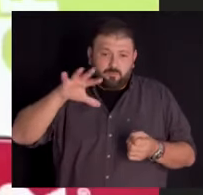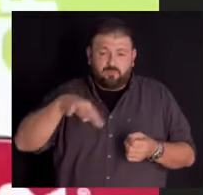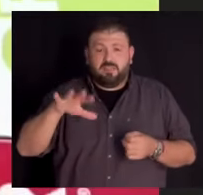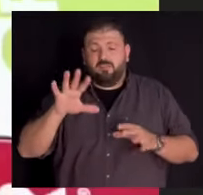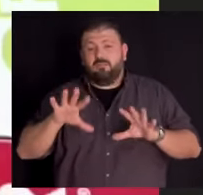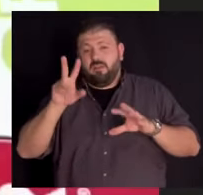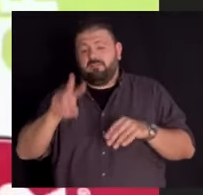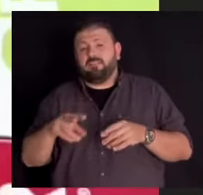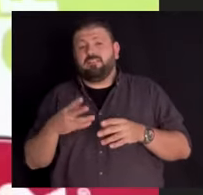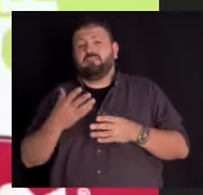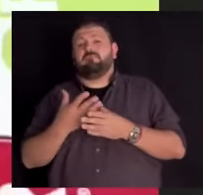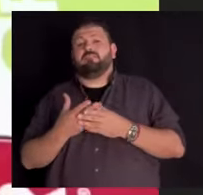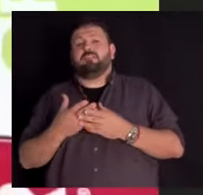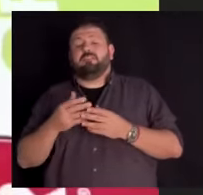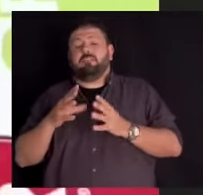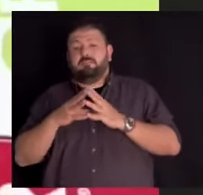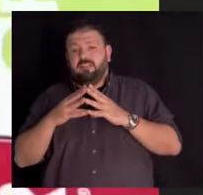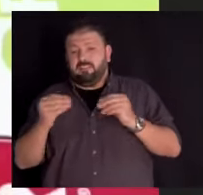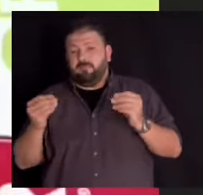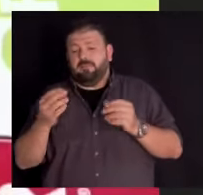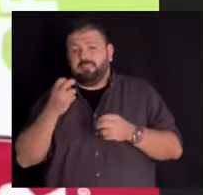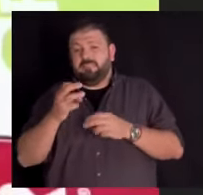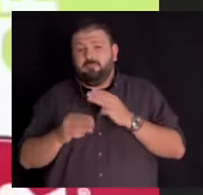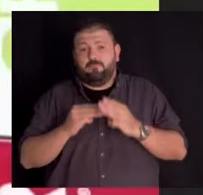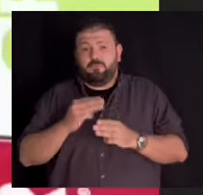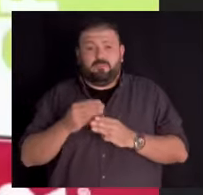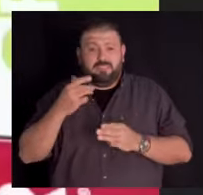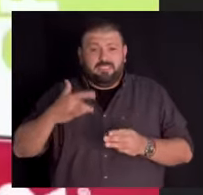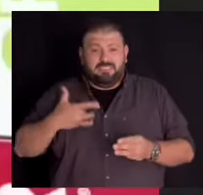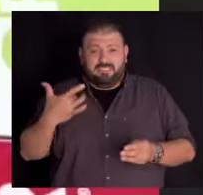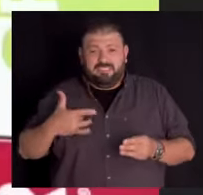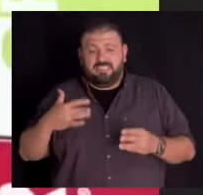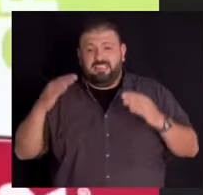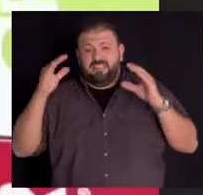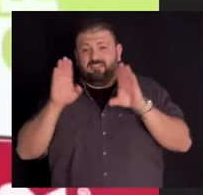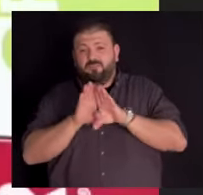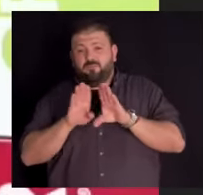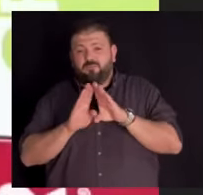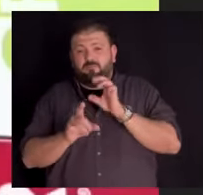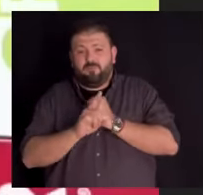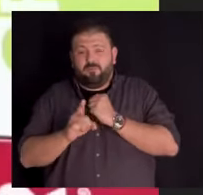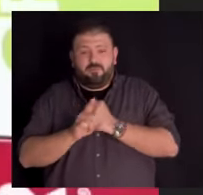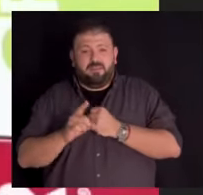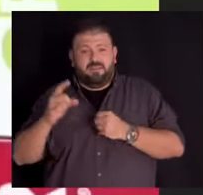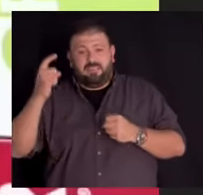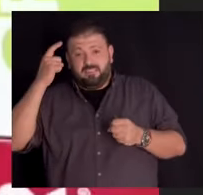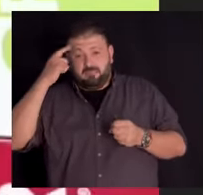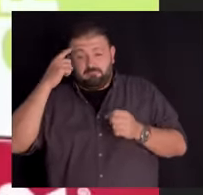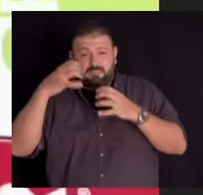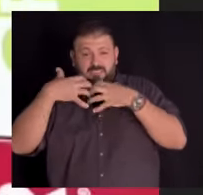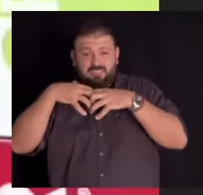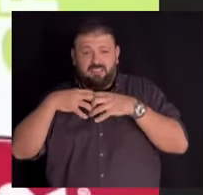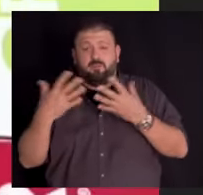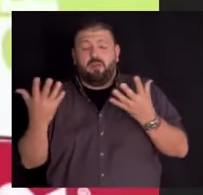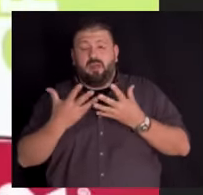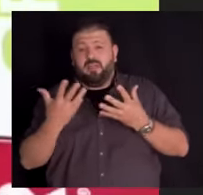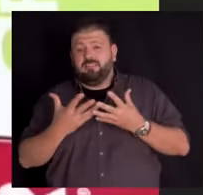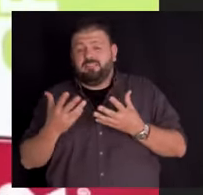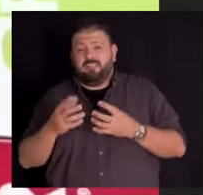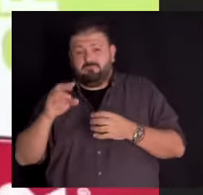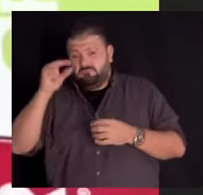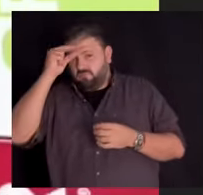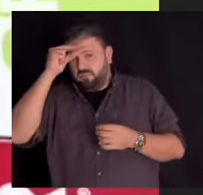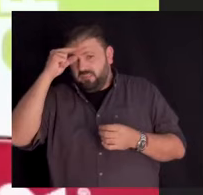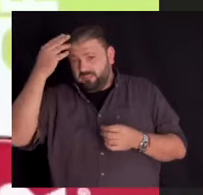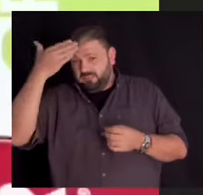realidad. Quiere decir que el mundo te sientes que te cae encima y el cerebro es tan inteligente que busca una manera de escapar.